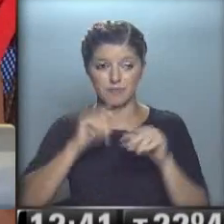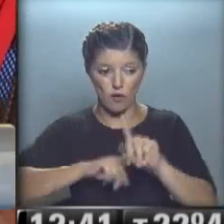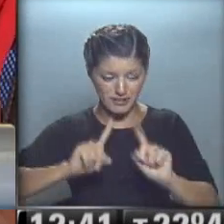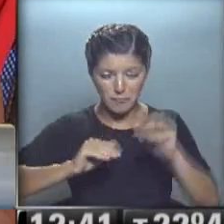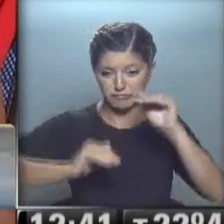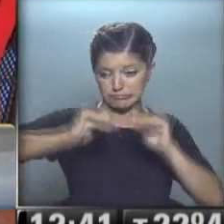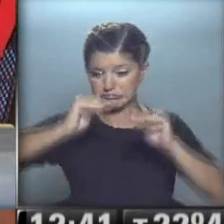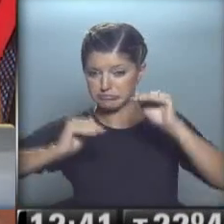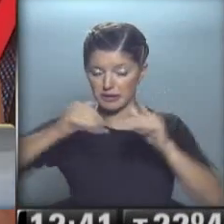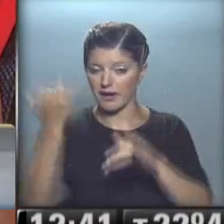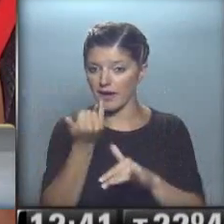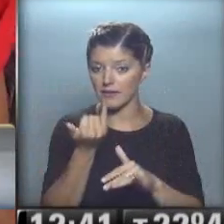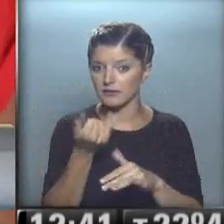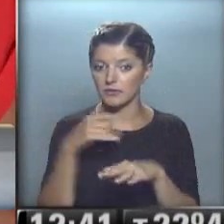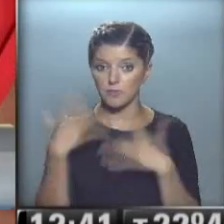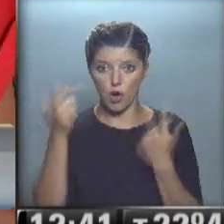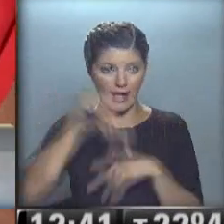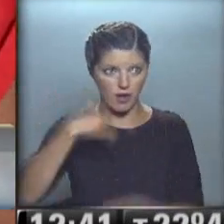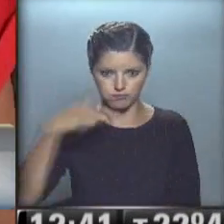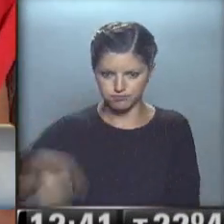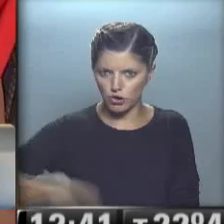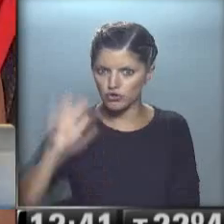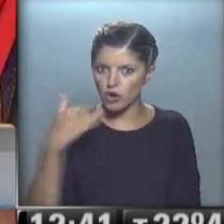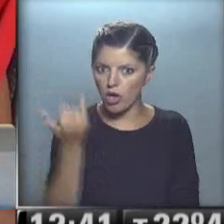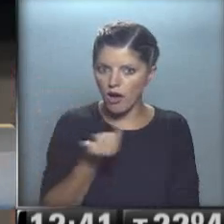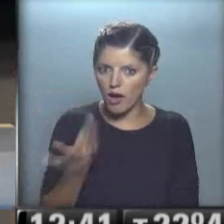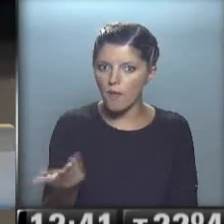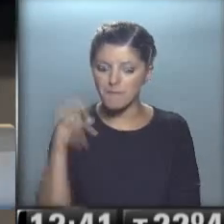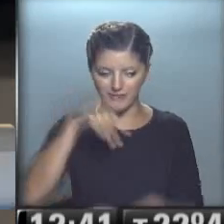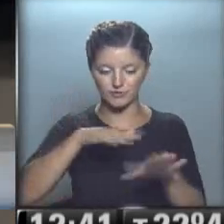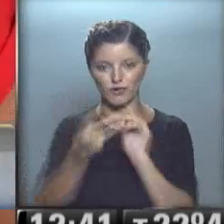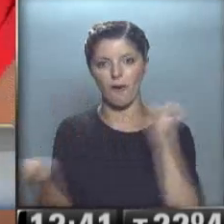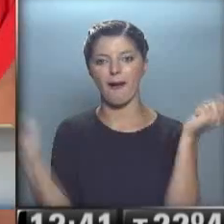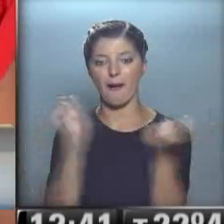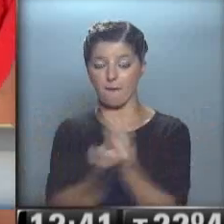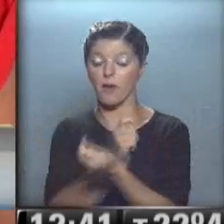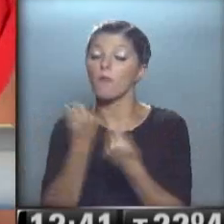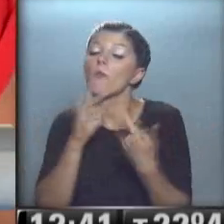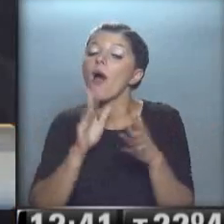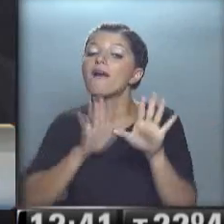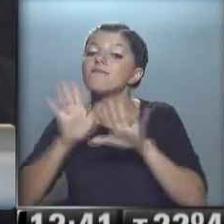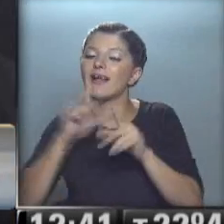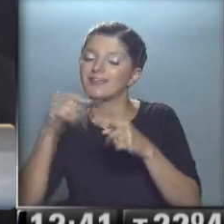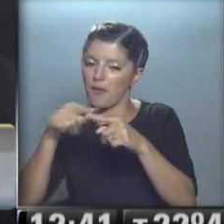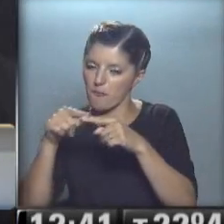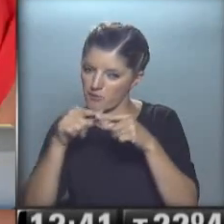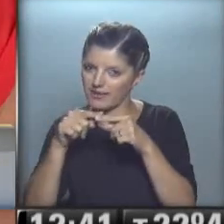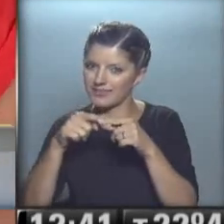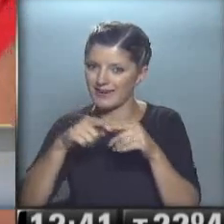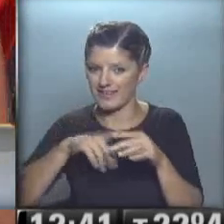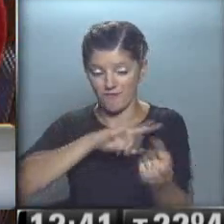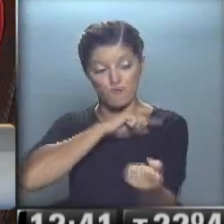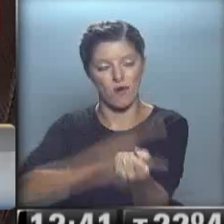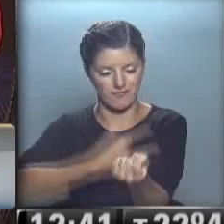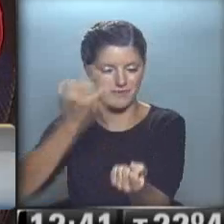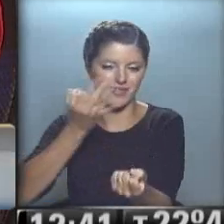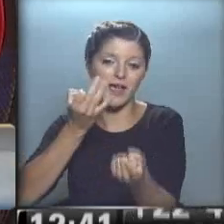recursos eh materiales para hacer un cambio bueno faltan tal vez los recursos políticos y del poder real creo